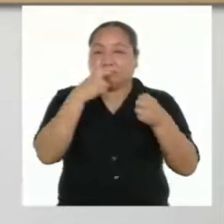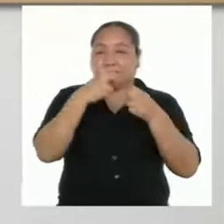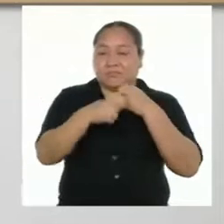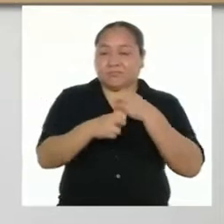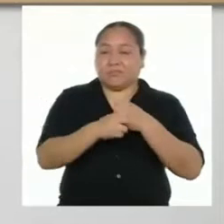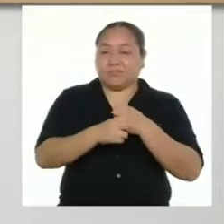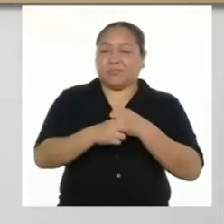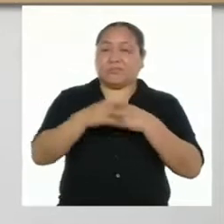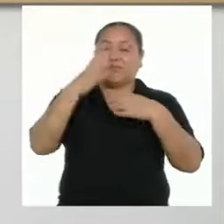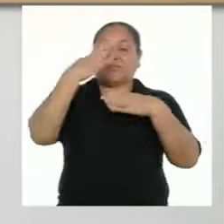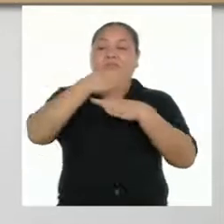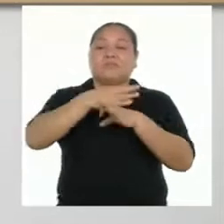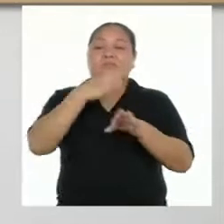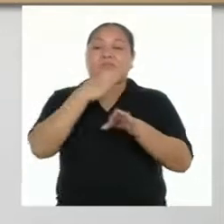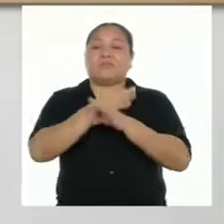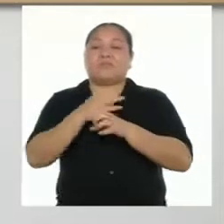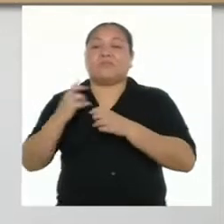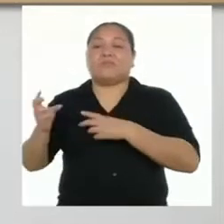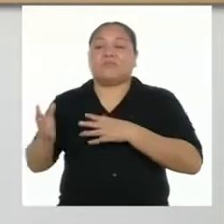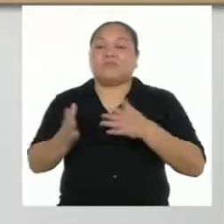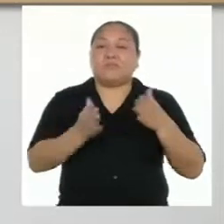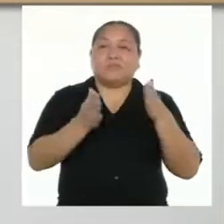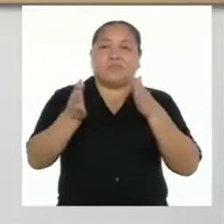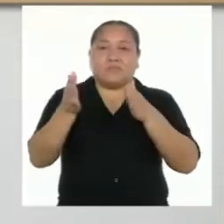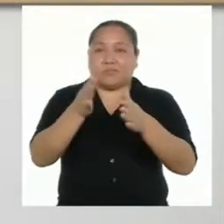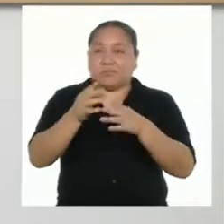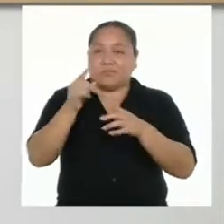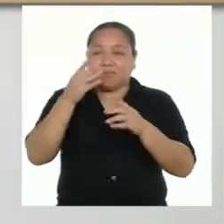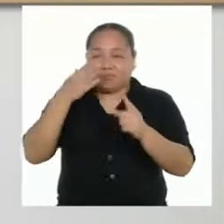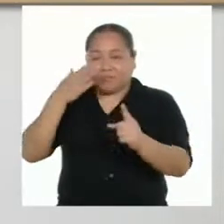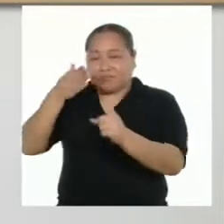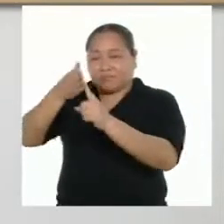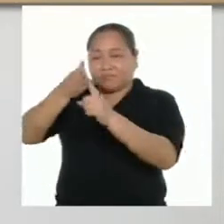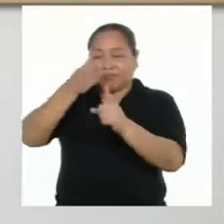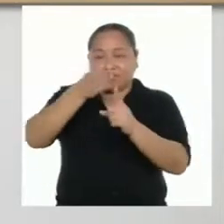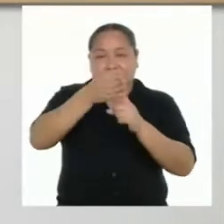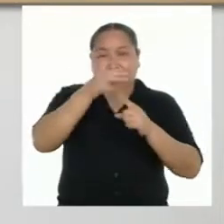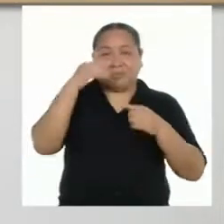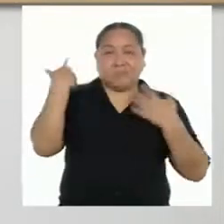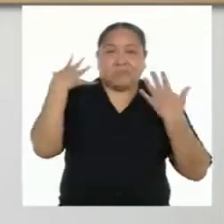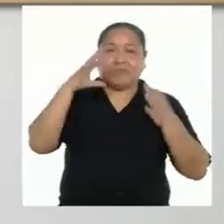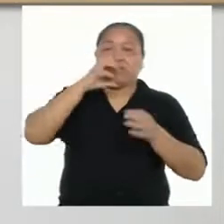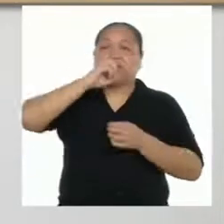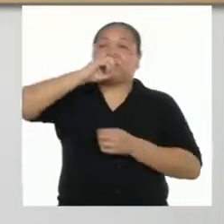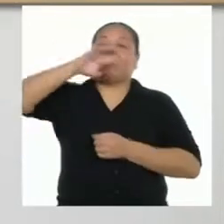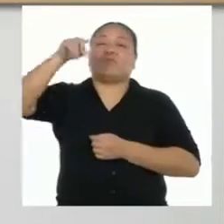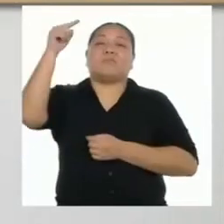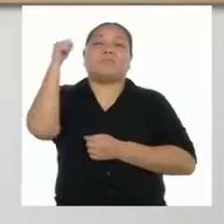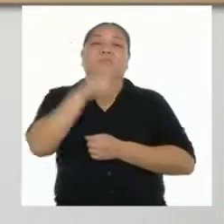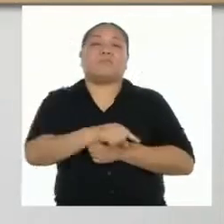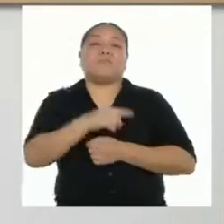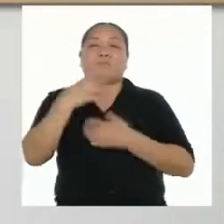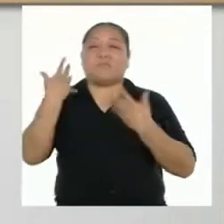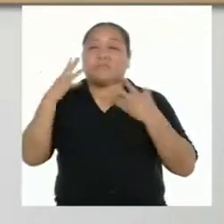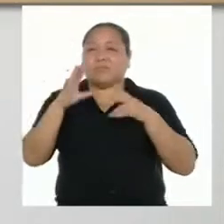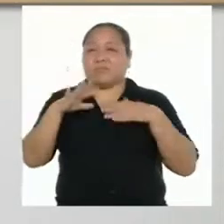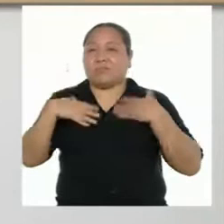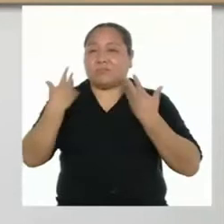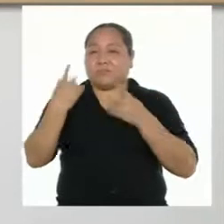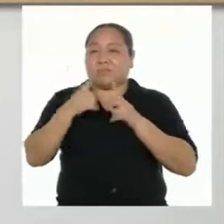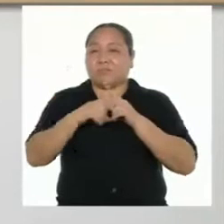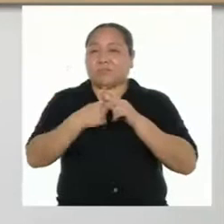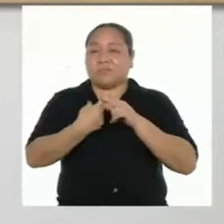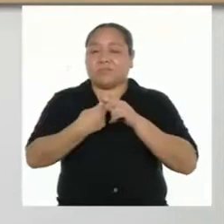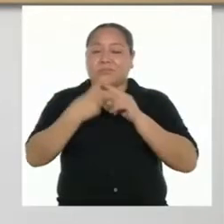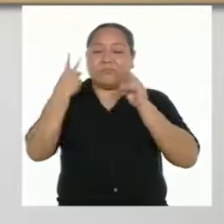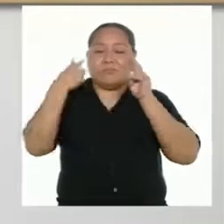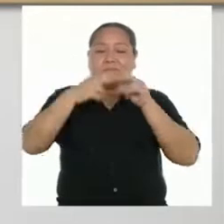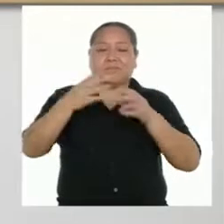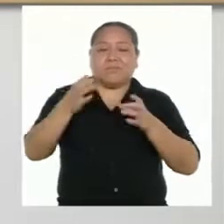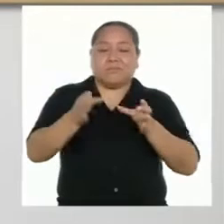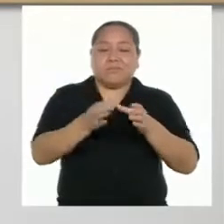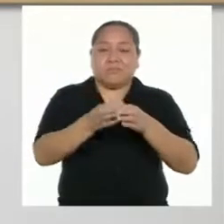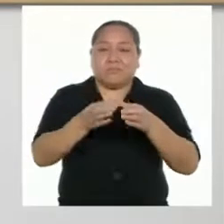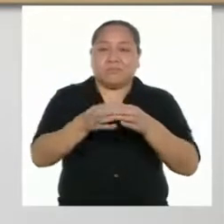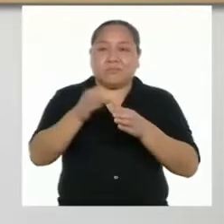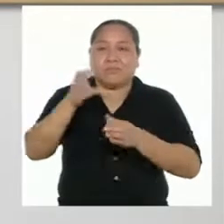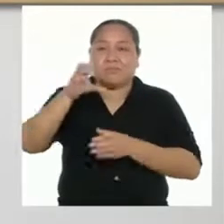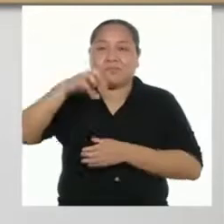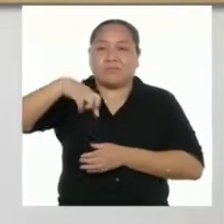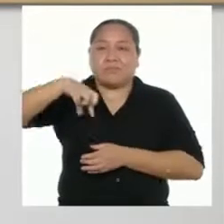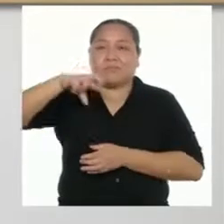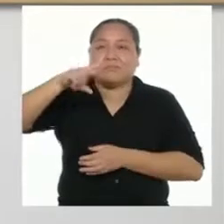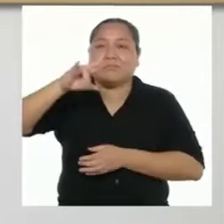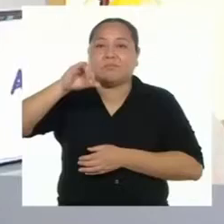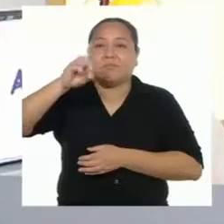forma, movimiento y localización. Habiendo dicho esto, ya podemos empezar. Veamos el envase en forma de prisma que te